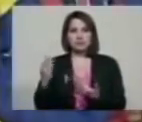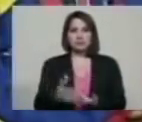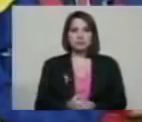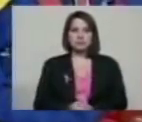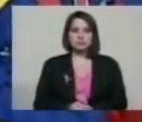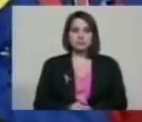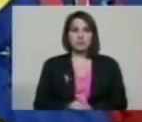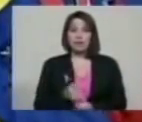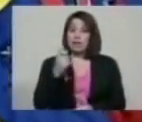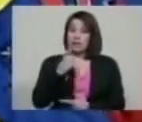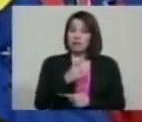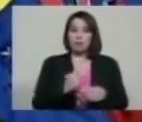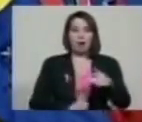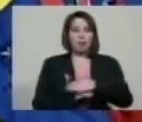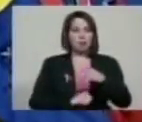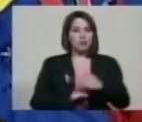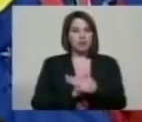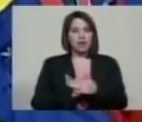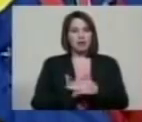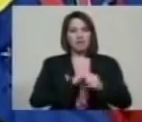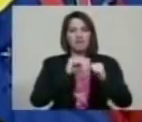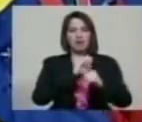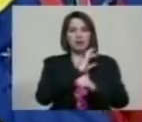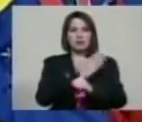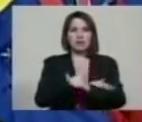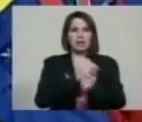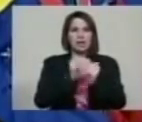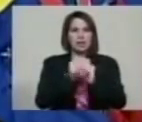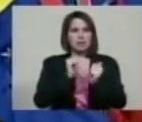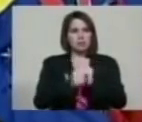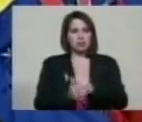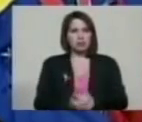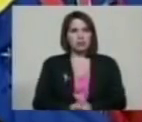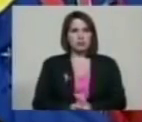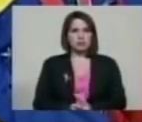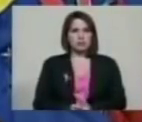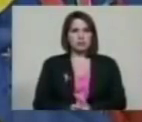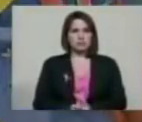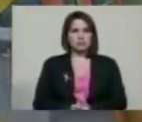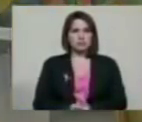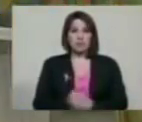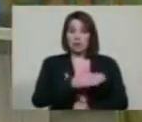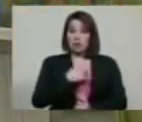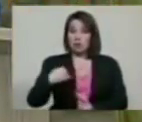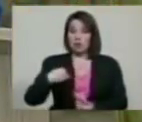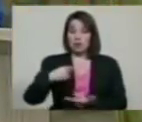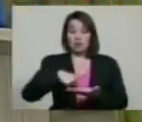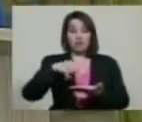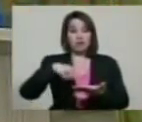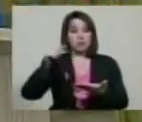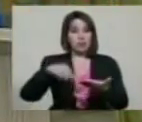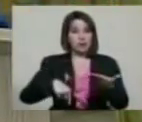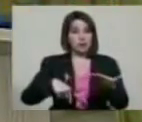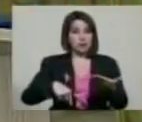Tenemos que apoyar fuertemente el deporte y a los deportistas. Yo quiero firmarle aquí